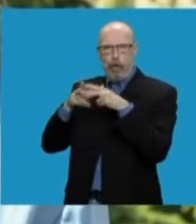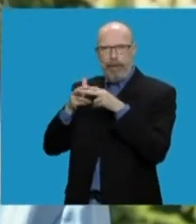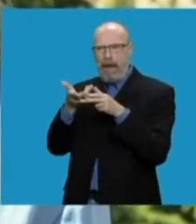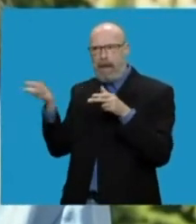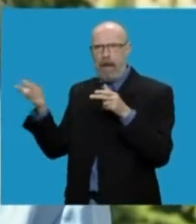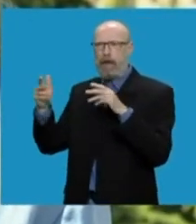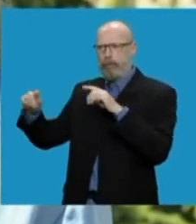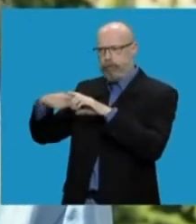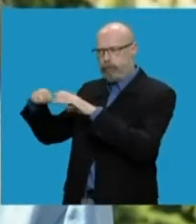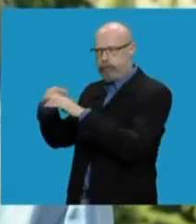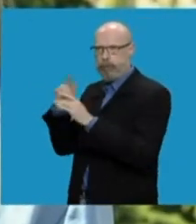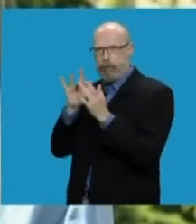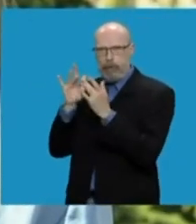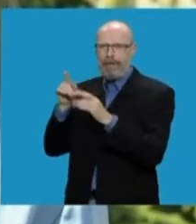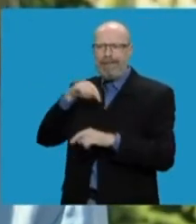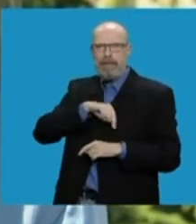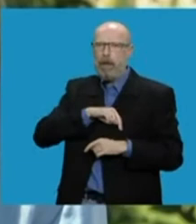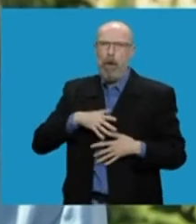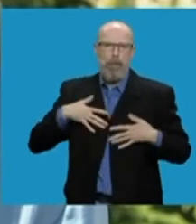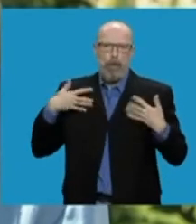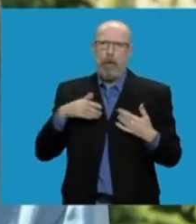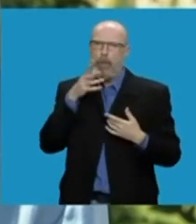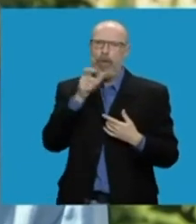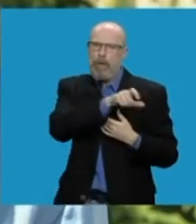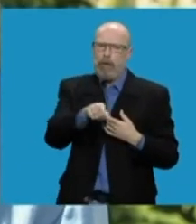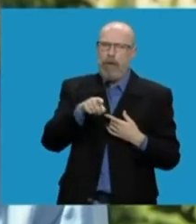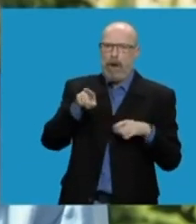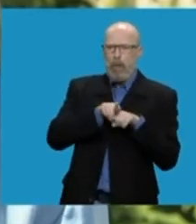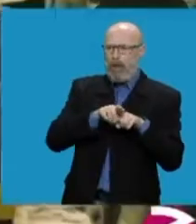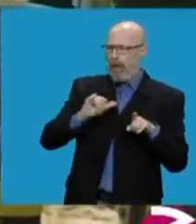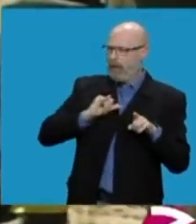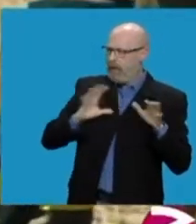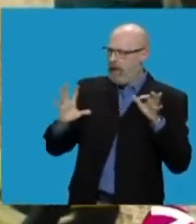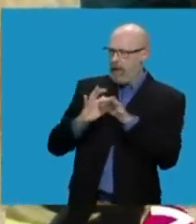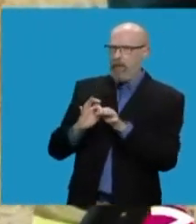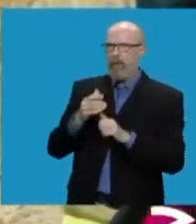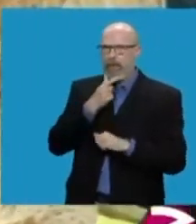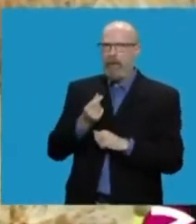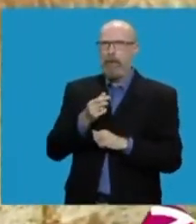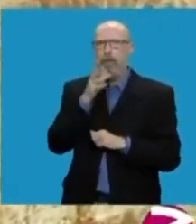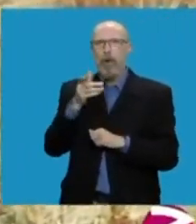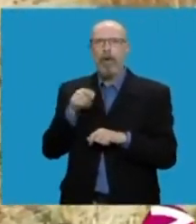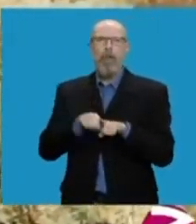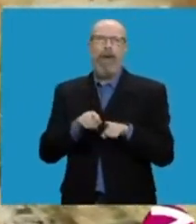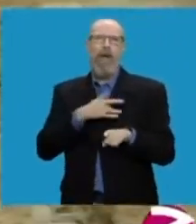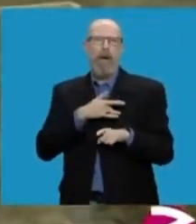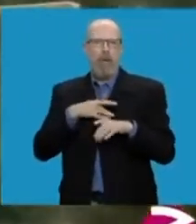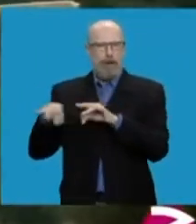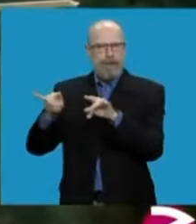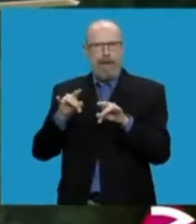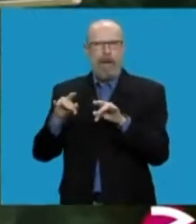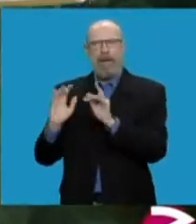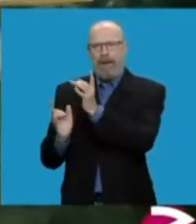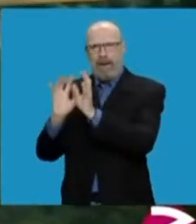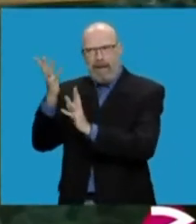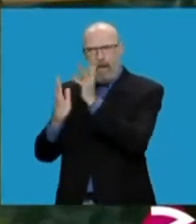muy emocionante porque la gente se veía muy identificada, ¿no? Y por lo que hablábamos, que es el amor a tu sierra. O sea, no son las hectáreas que se queman,